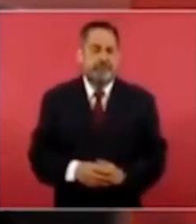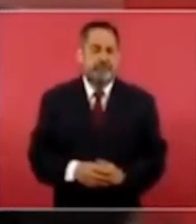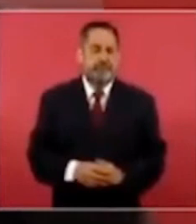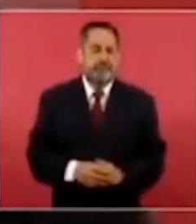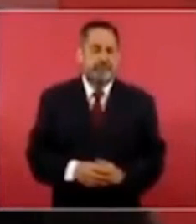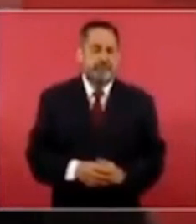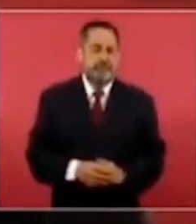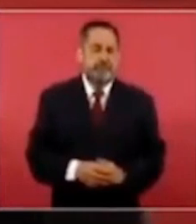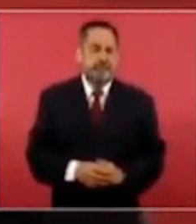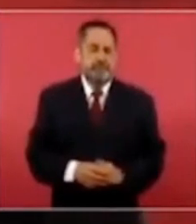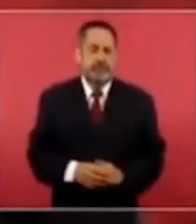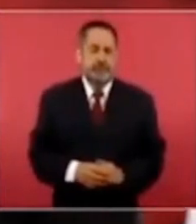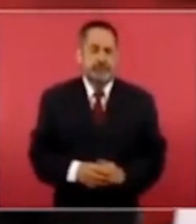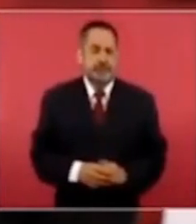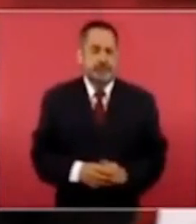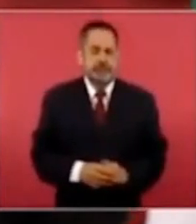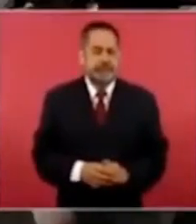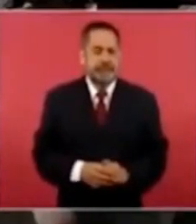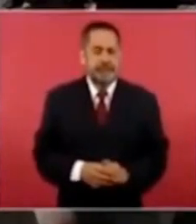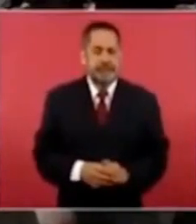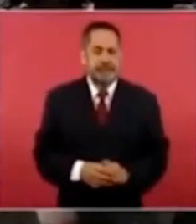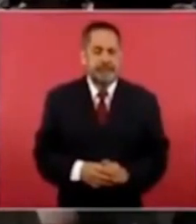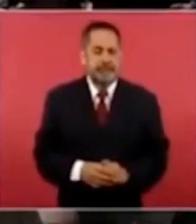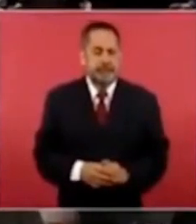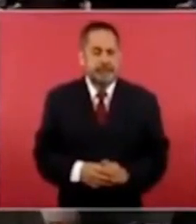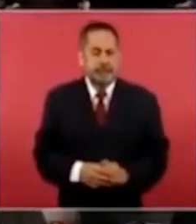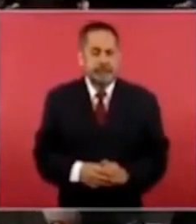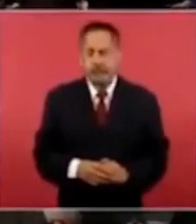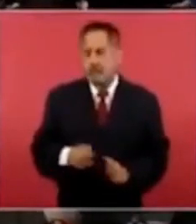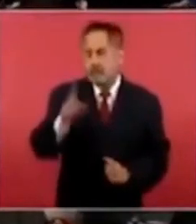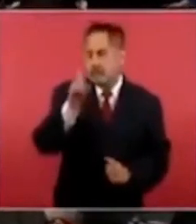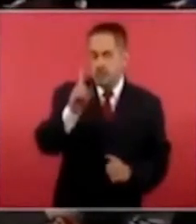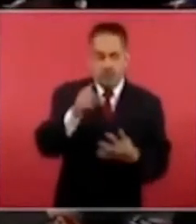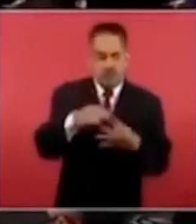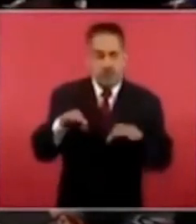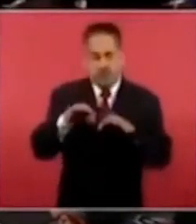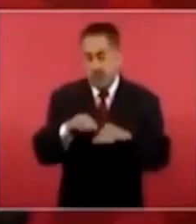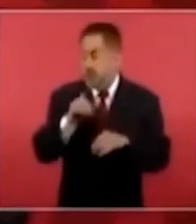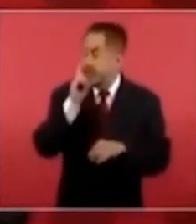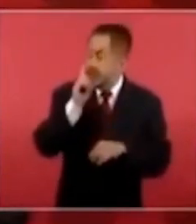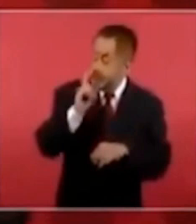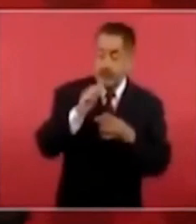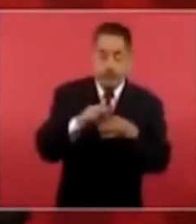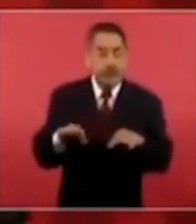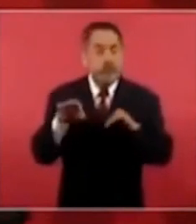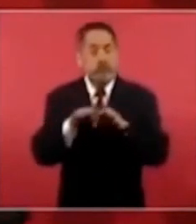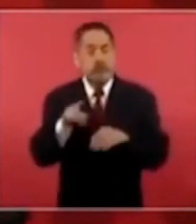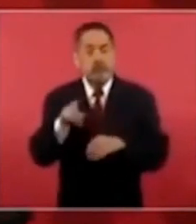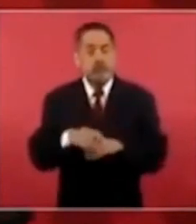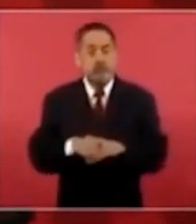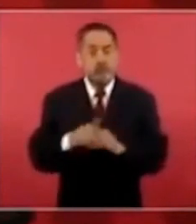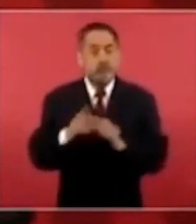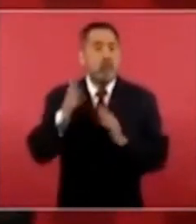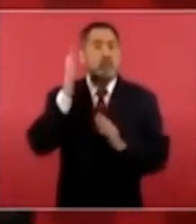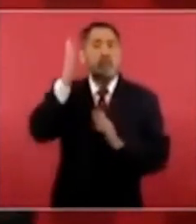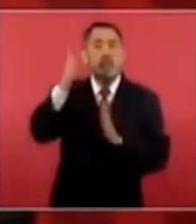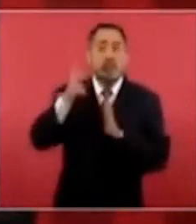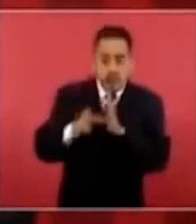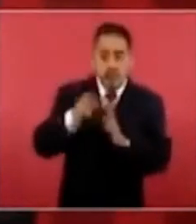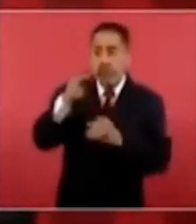y porque lo importante lo más importante de todo es que no haya repetición